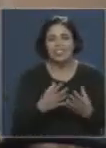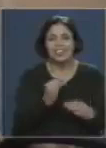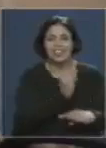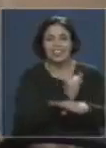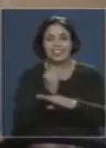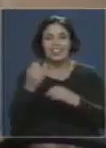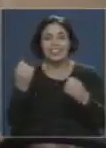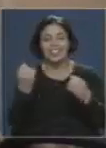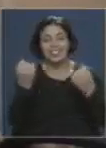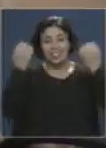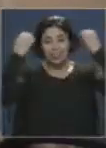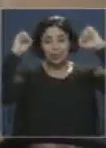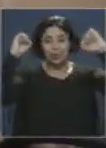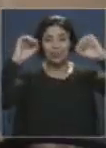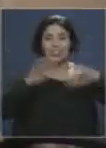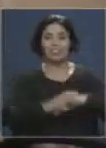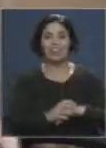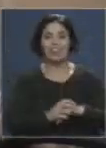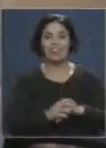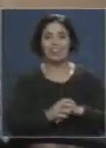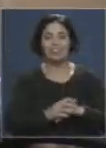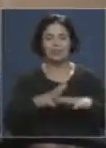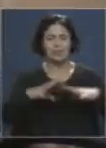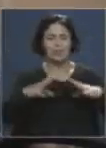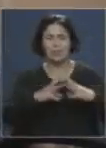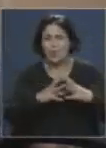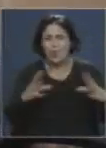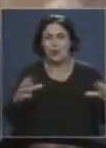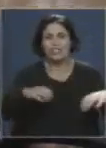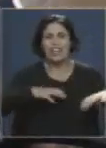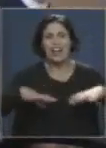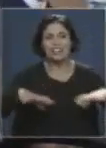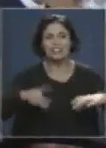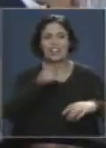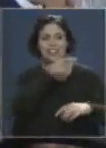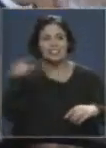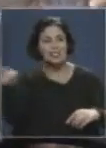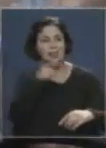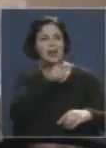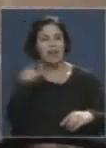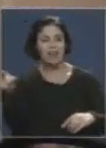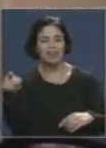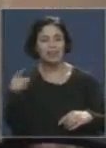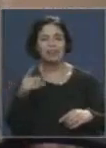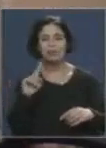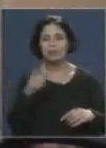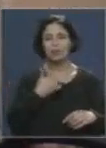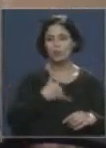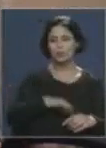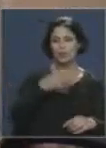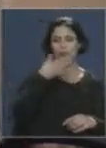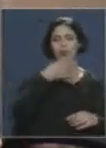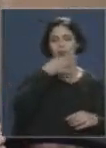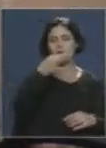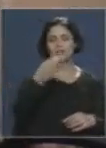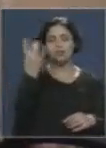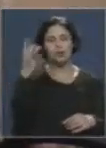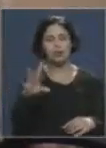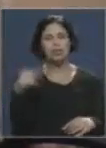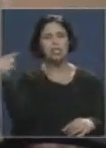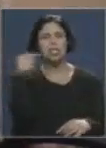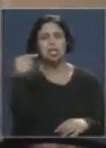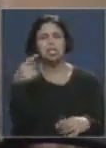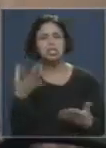instituciones deportivas de enorme actividad semana a semana. Y por eso no me gusta cuando aquí solamente se dice lo